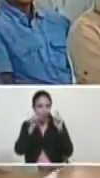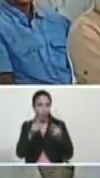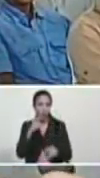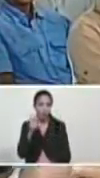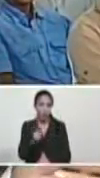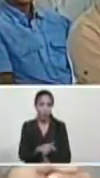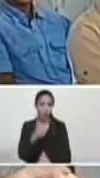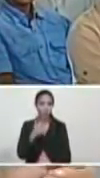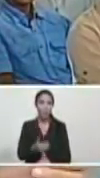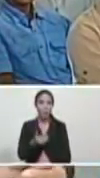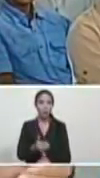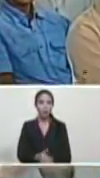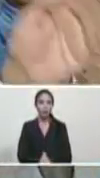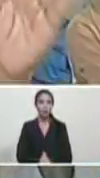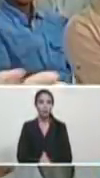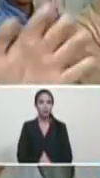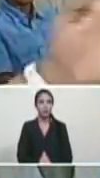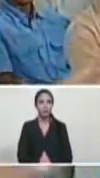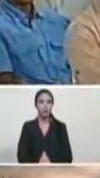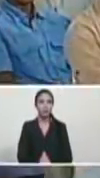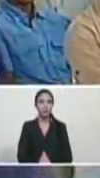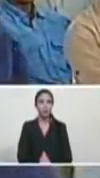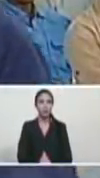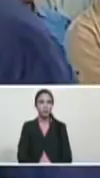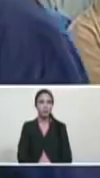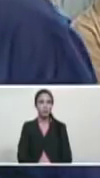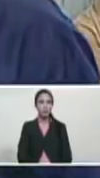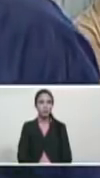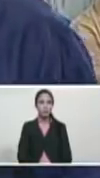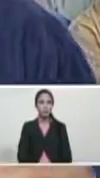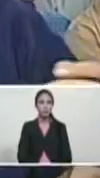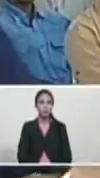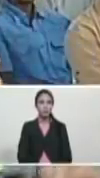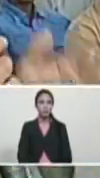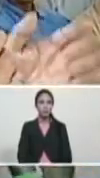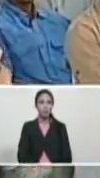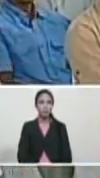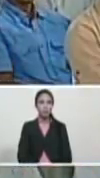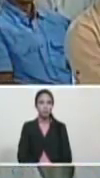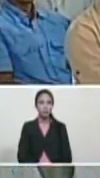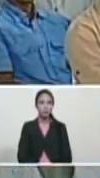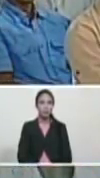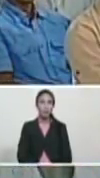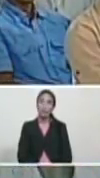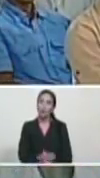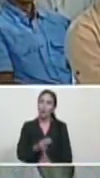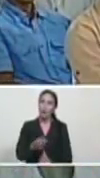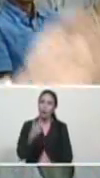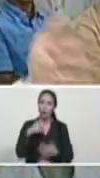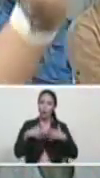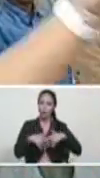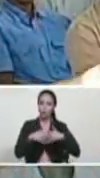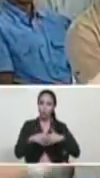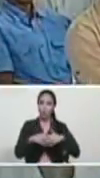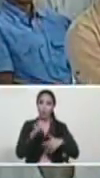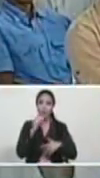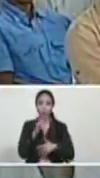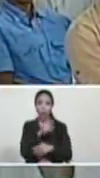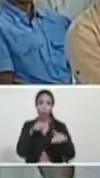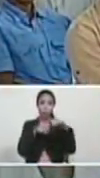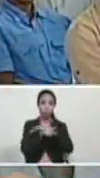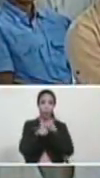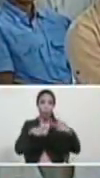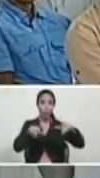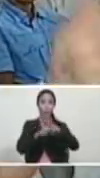que usted ha mencionado. Aparte del motor farmacéutico, ponemos las capacidades del Consejo Presidencial de